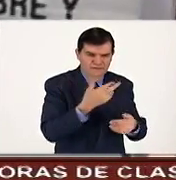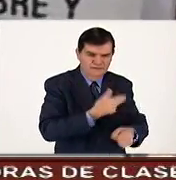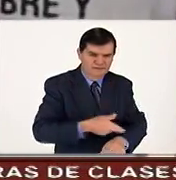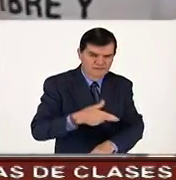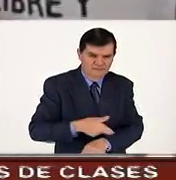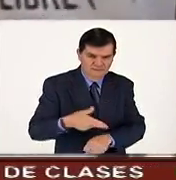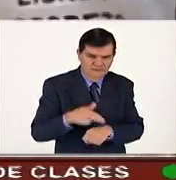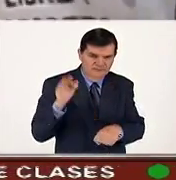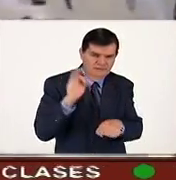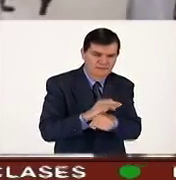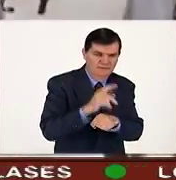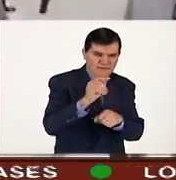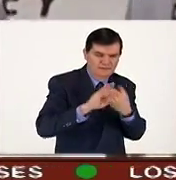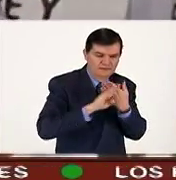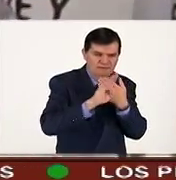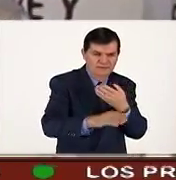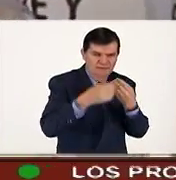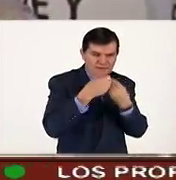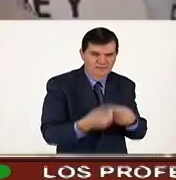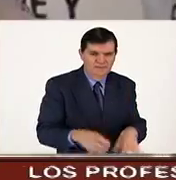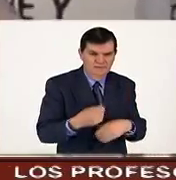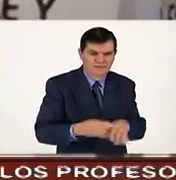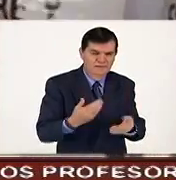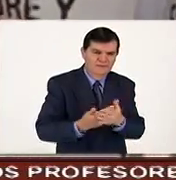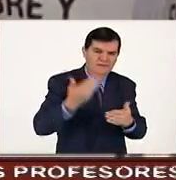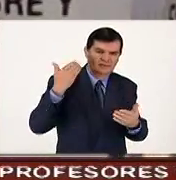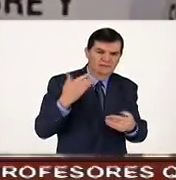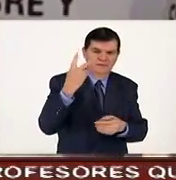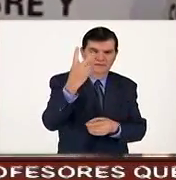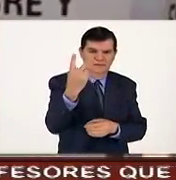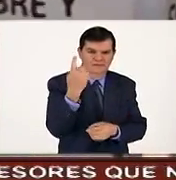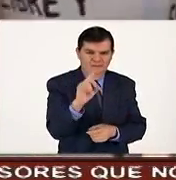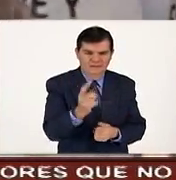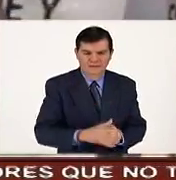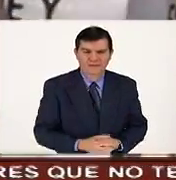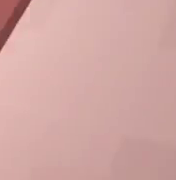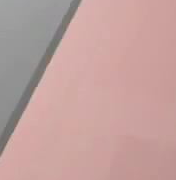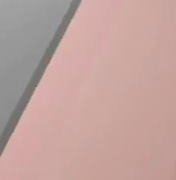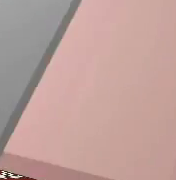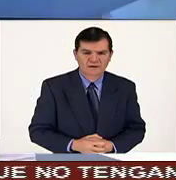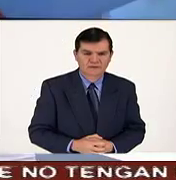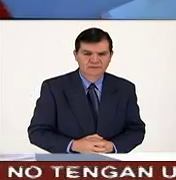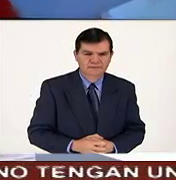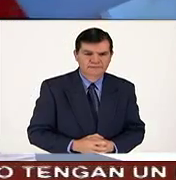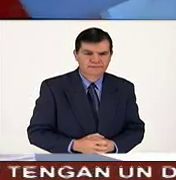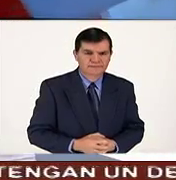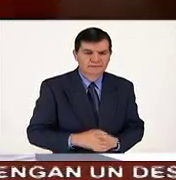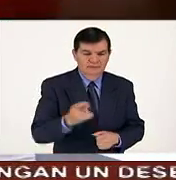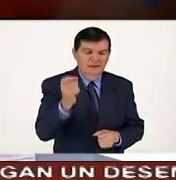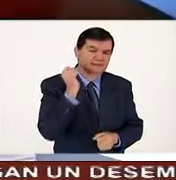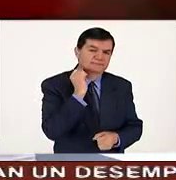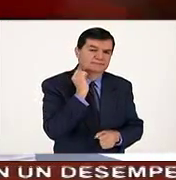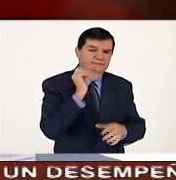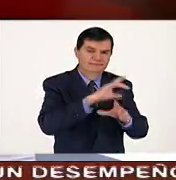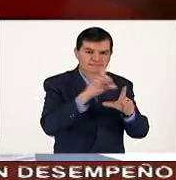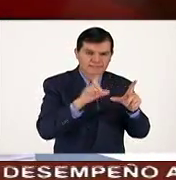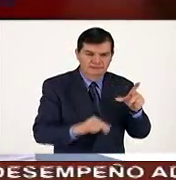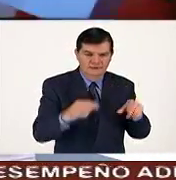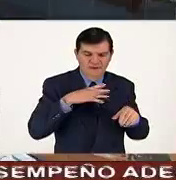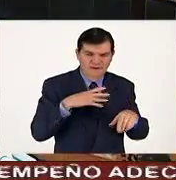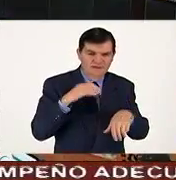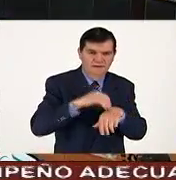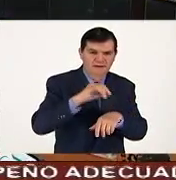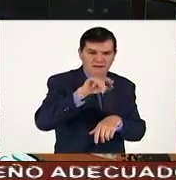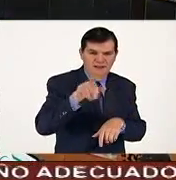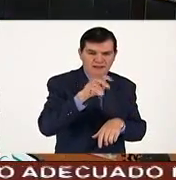resolvió a su favor y evitara que perdiera el registro el pasado 2 de diciembre. En el Senado de la República compareció